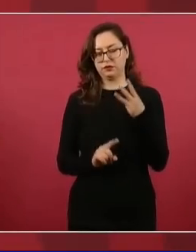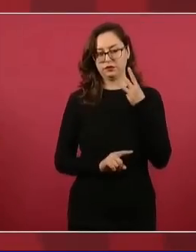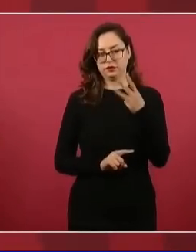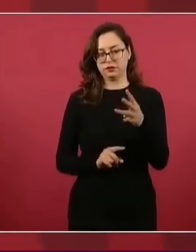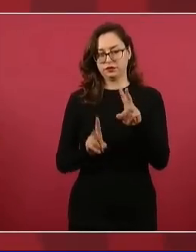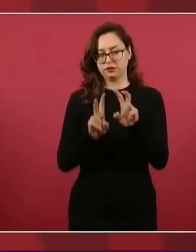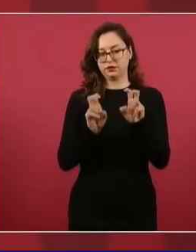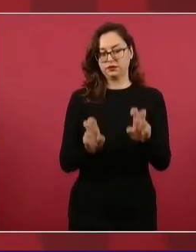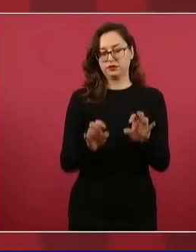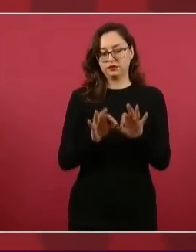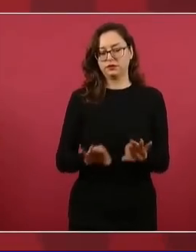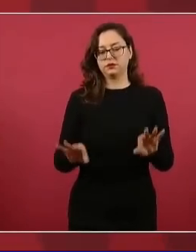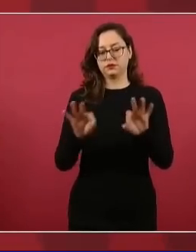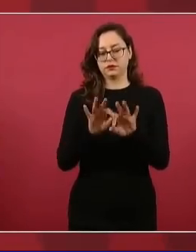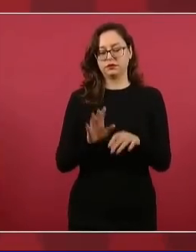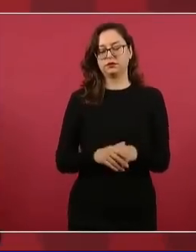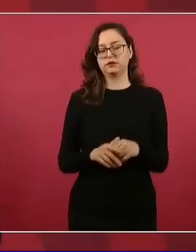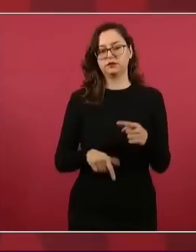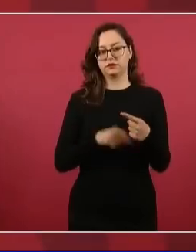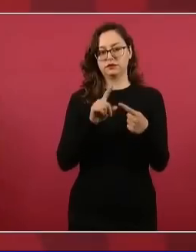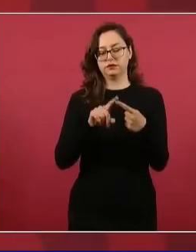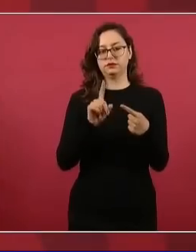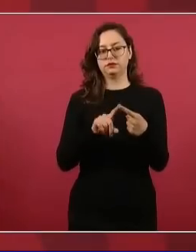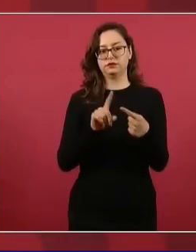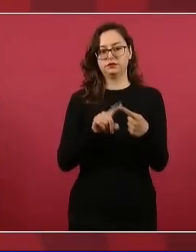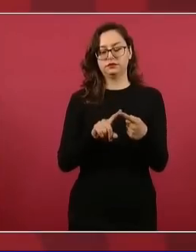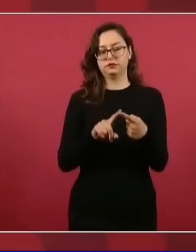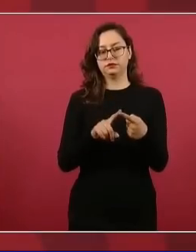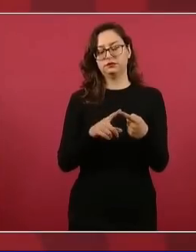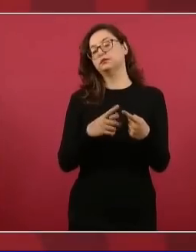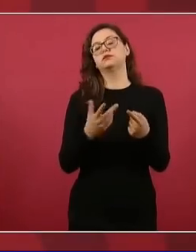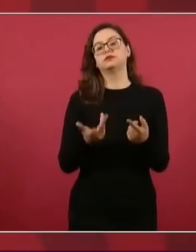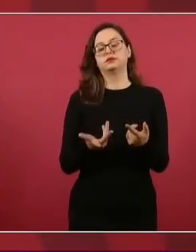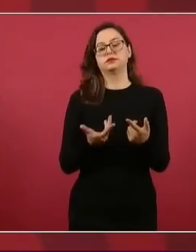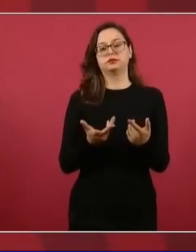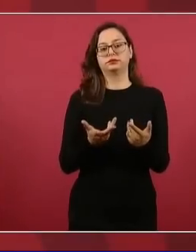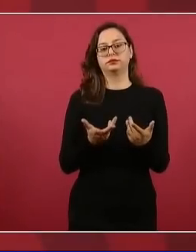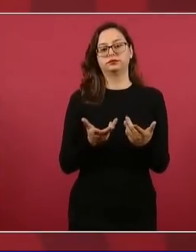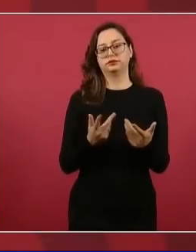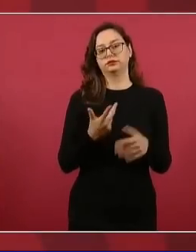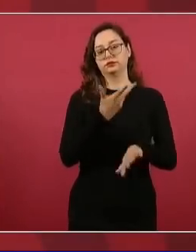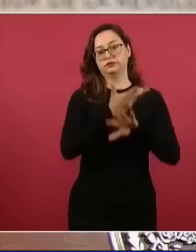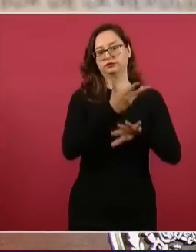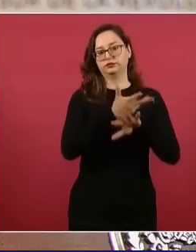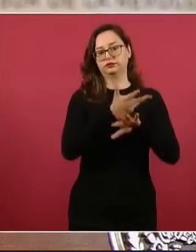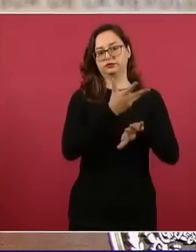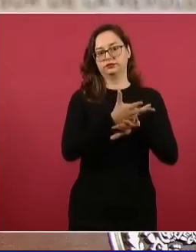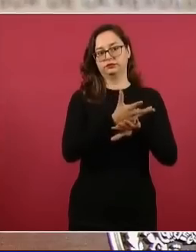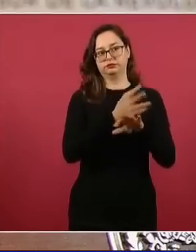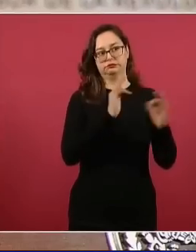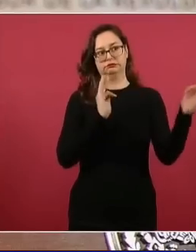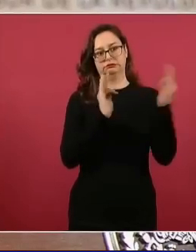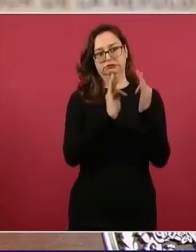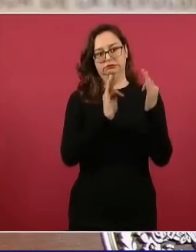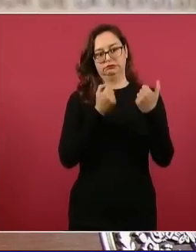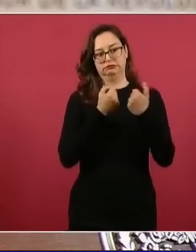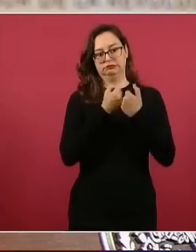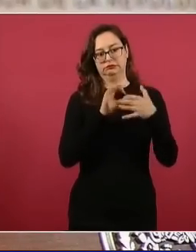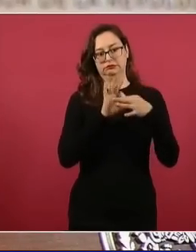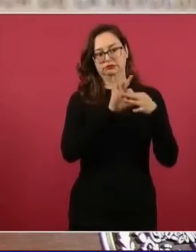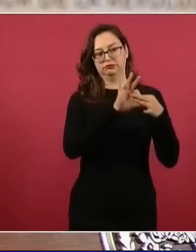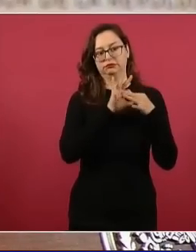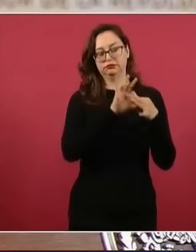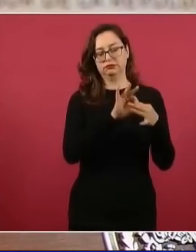la cercanía con el mercado más grande del mundo, y de ahí la importancia del tratado.